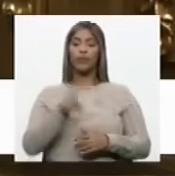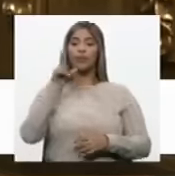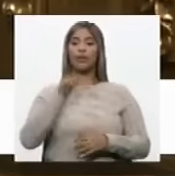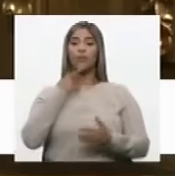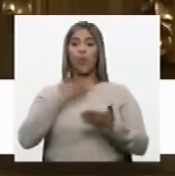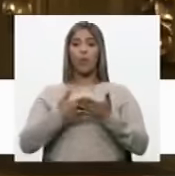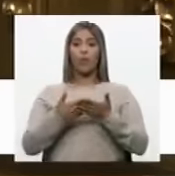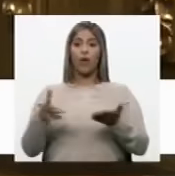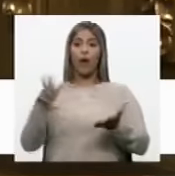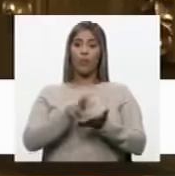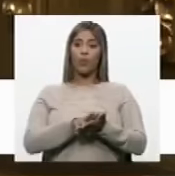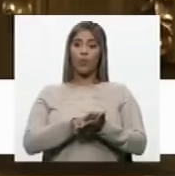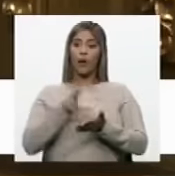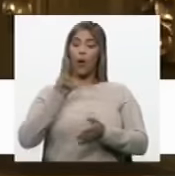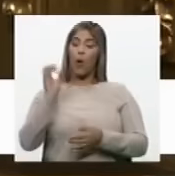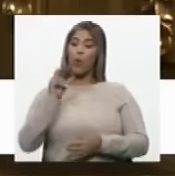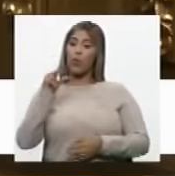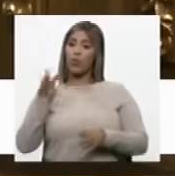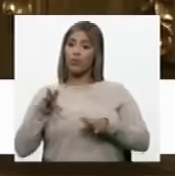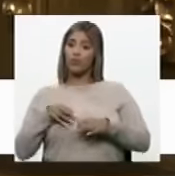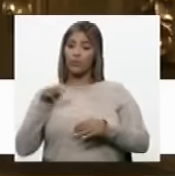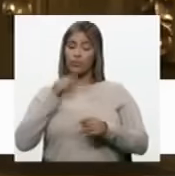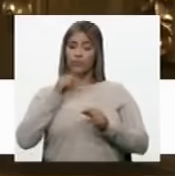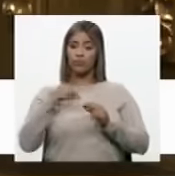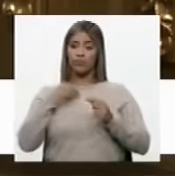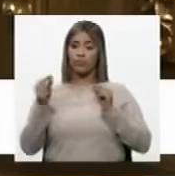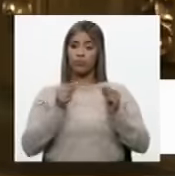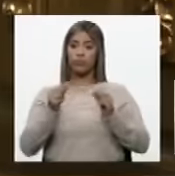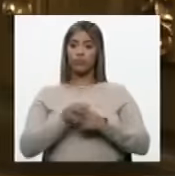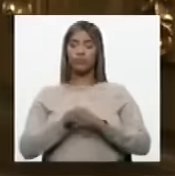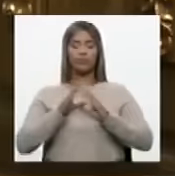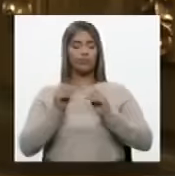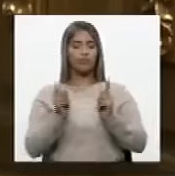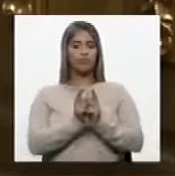las propuestas aprobadas y rechazadas en el curso del debate. Es todo, señor presidente.